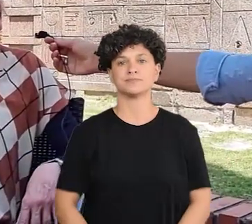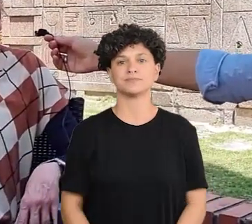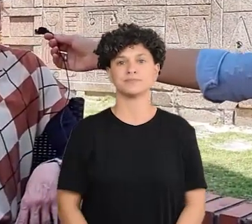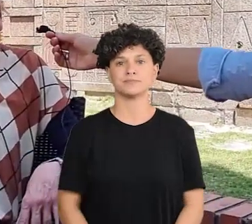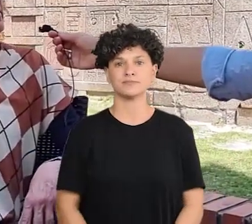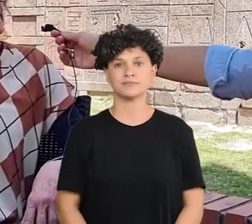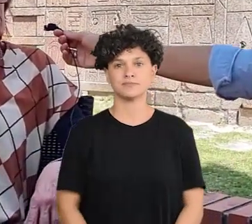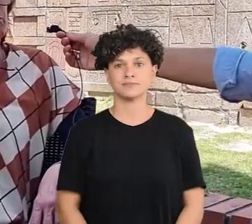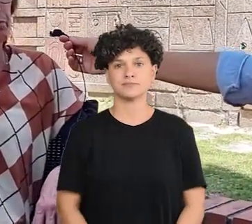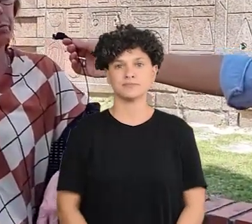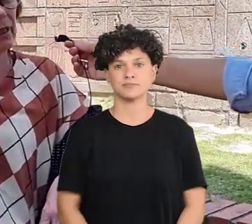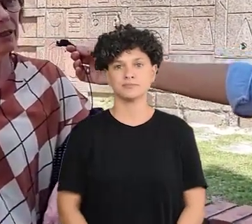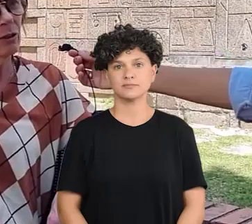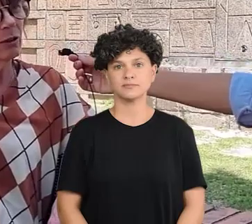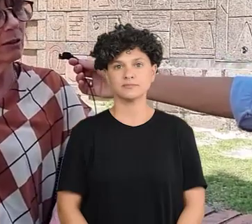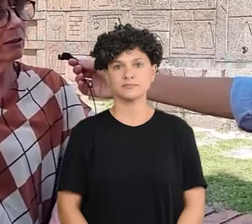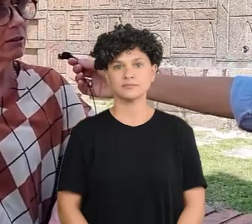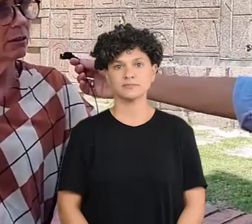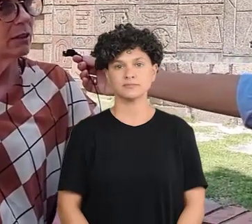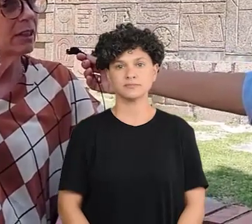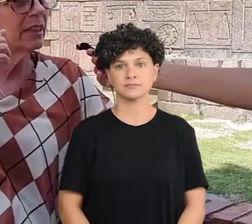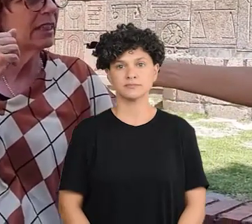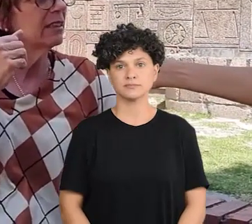familiares. Pero